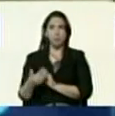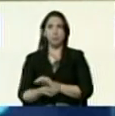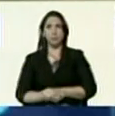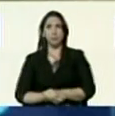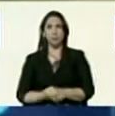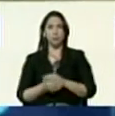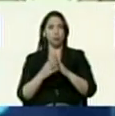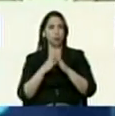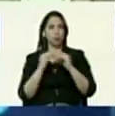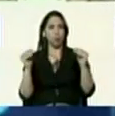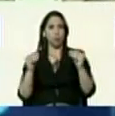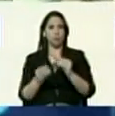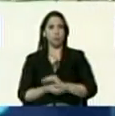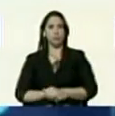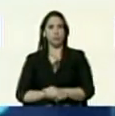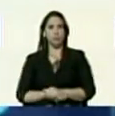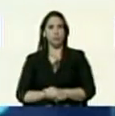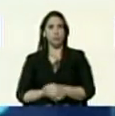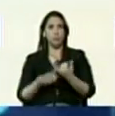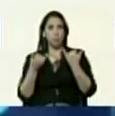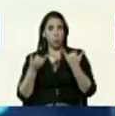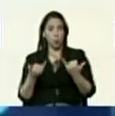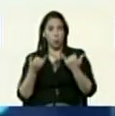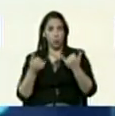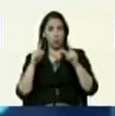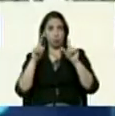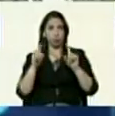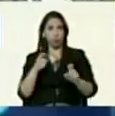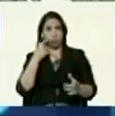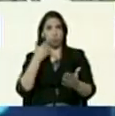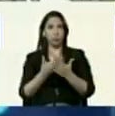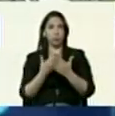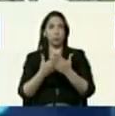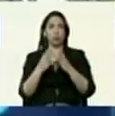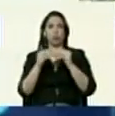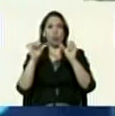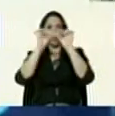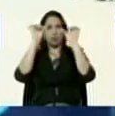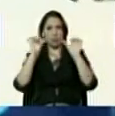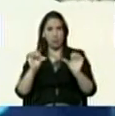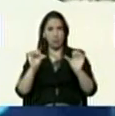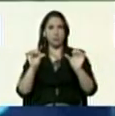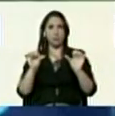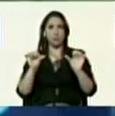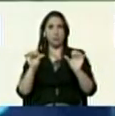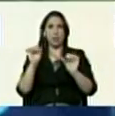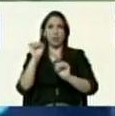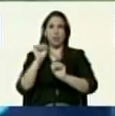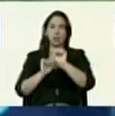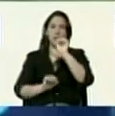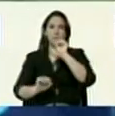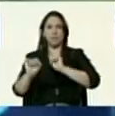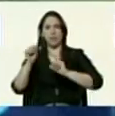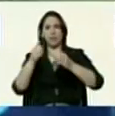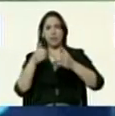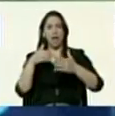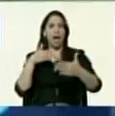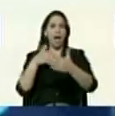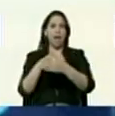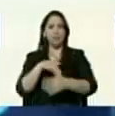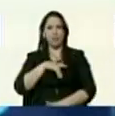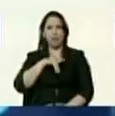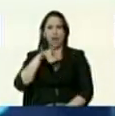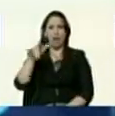todo. Ahorita probamos todo el sistema de defensa antiaérea, misilística,